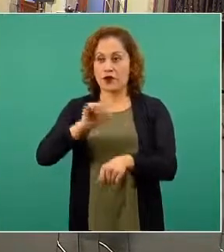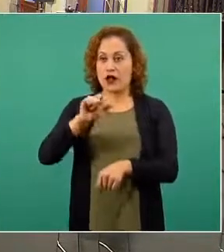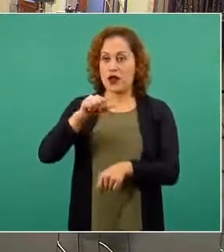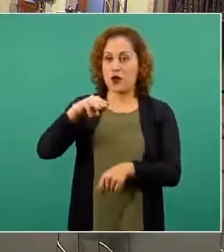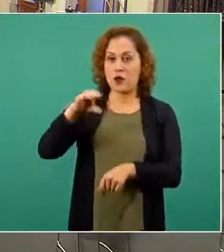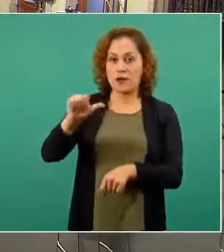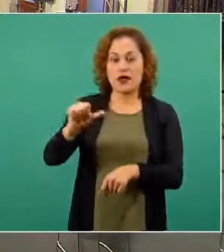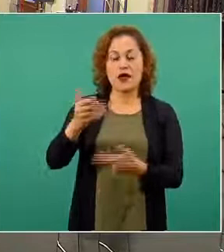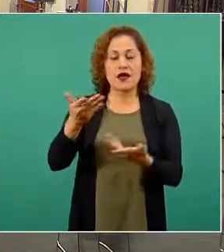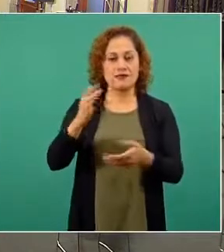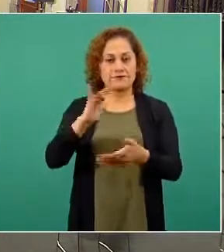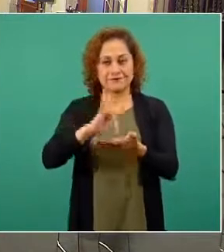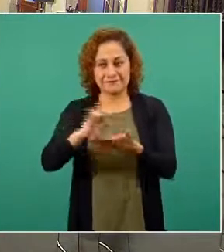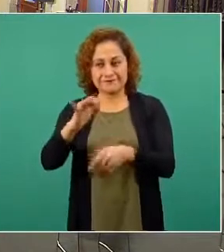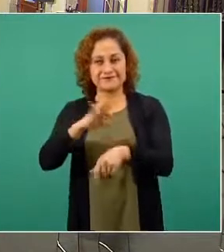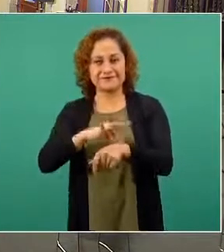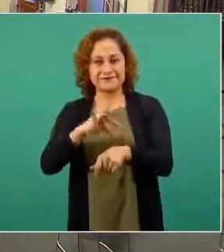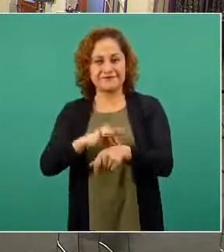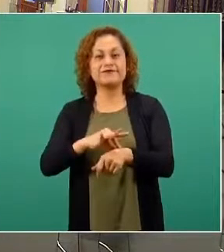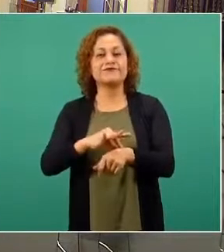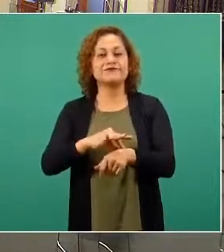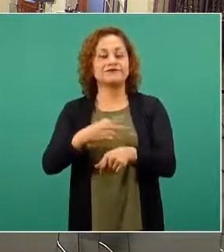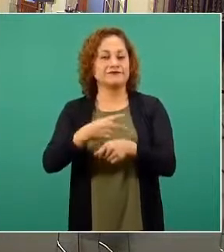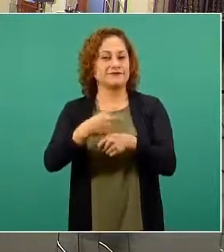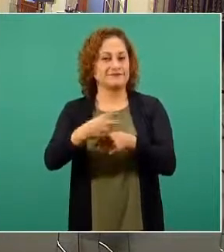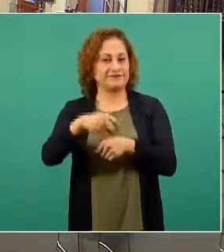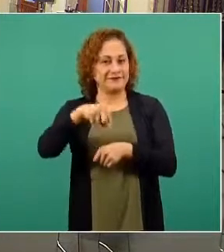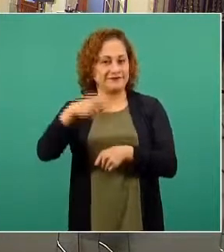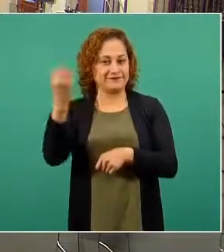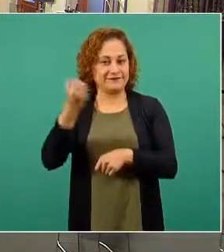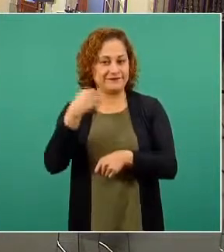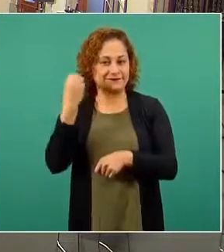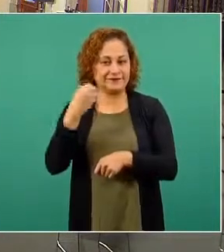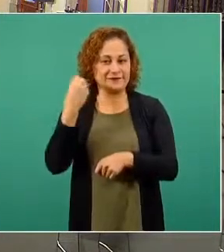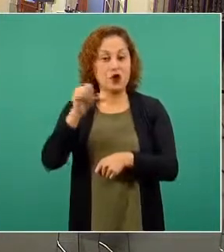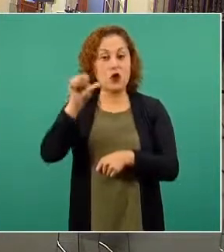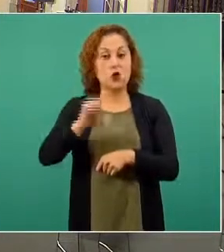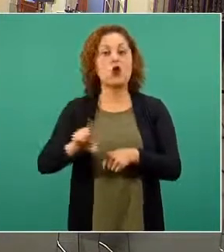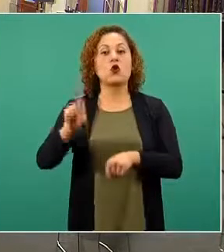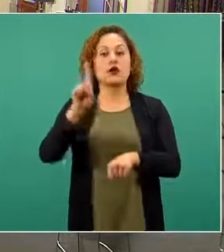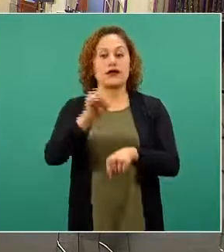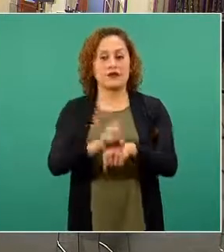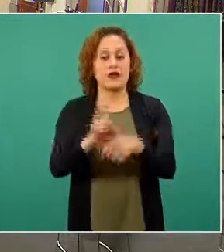buenas noches por permitirnos estar con ustedes el día de hoy compartiendo